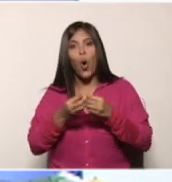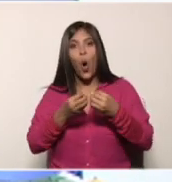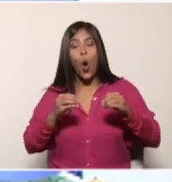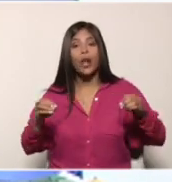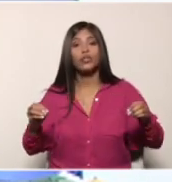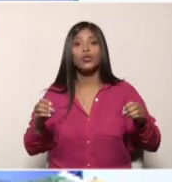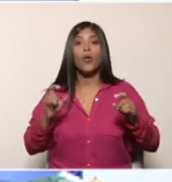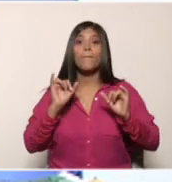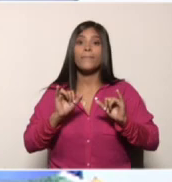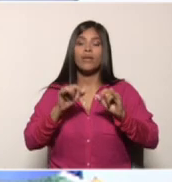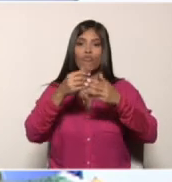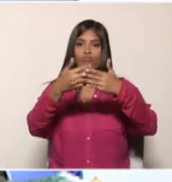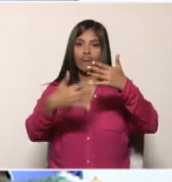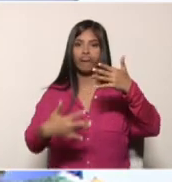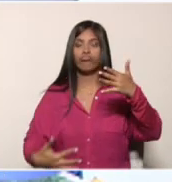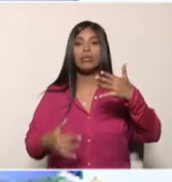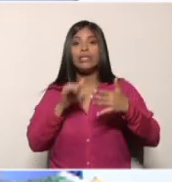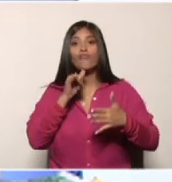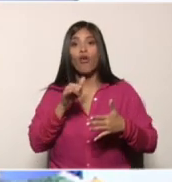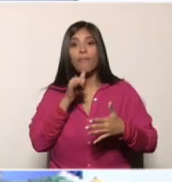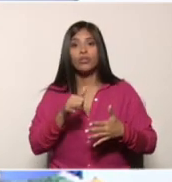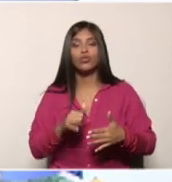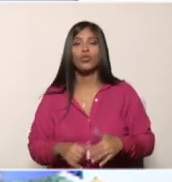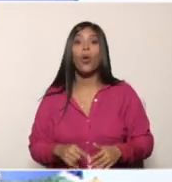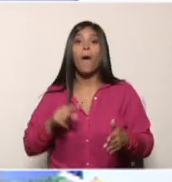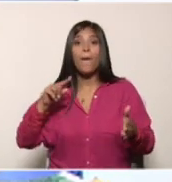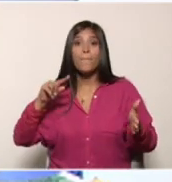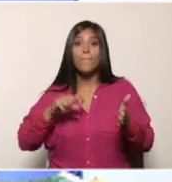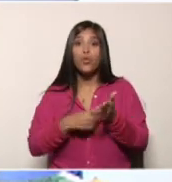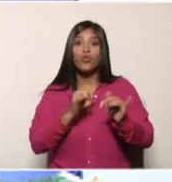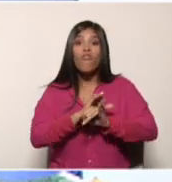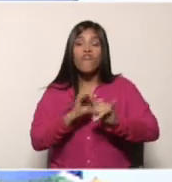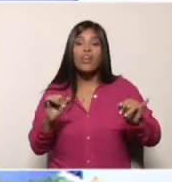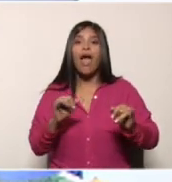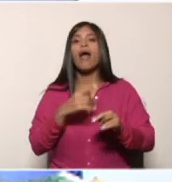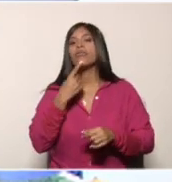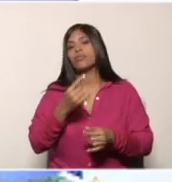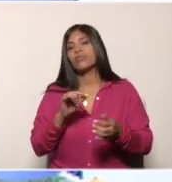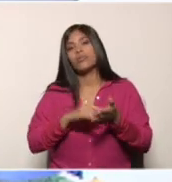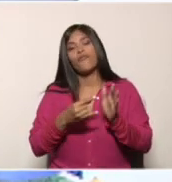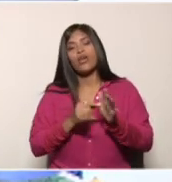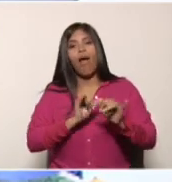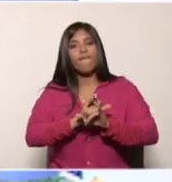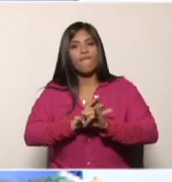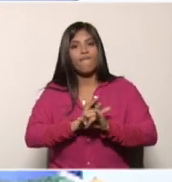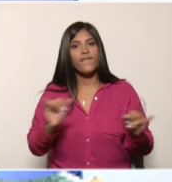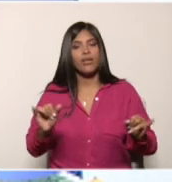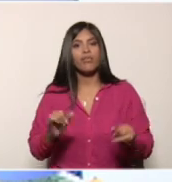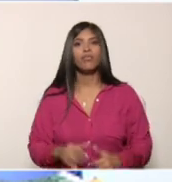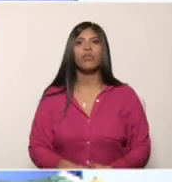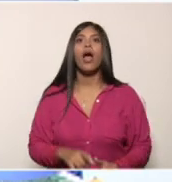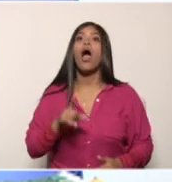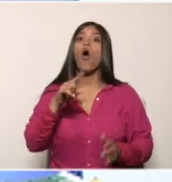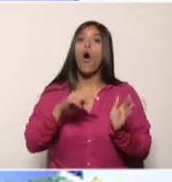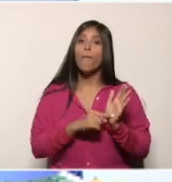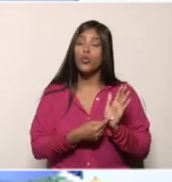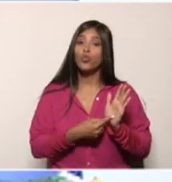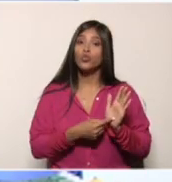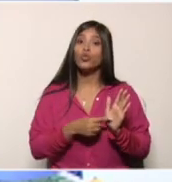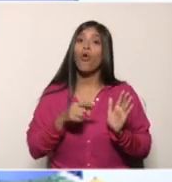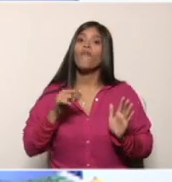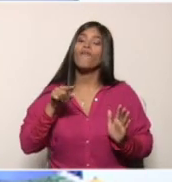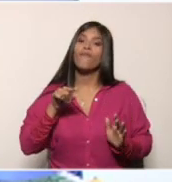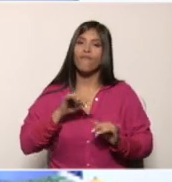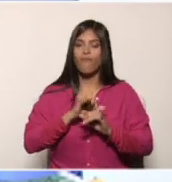cuando terminamos ya todo el escrito de ese documento. ¿Okay? Ese también es otro signo de puntuación.